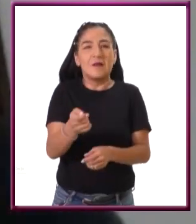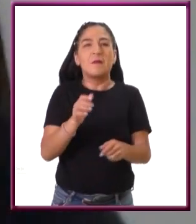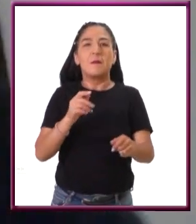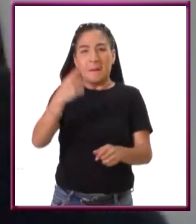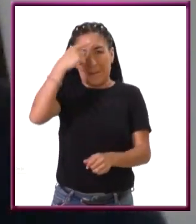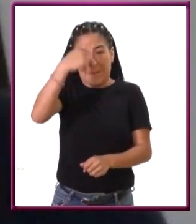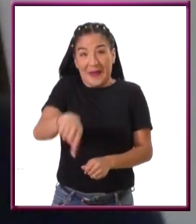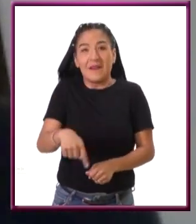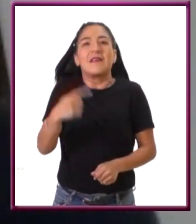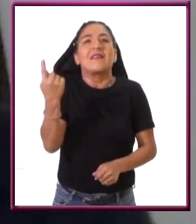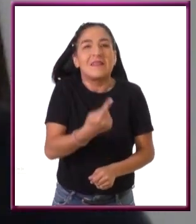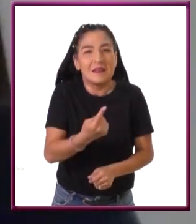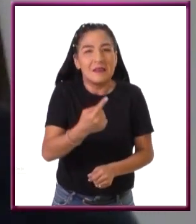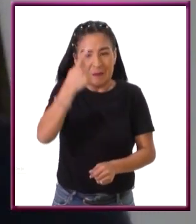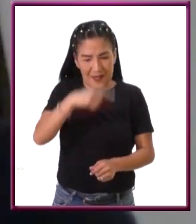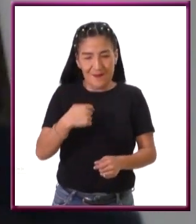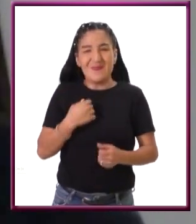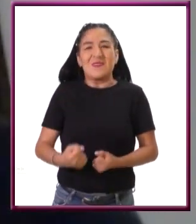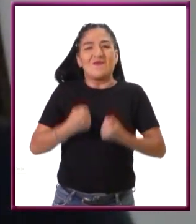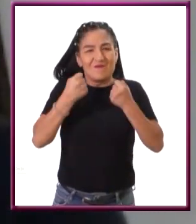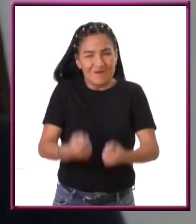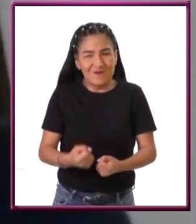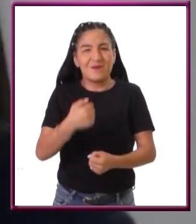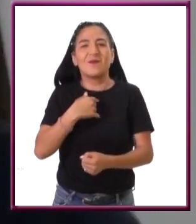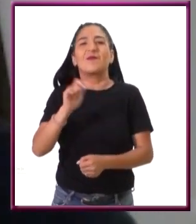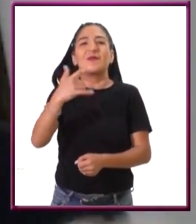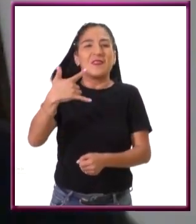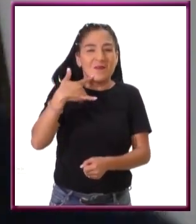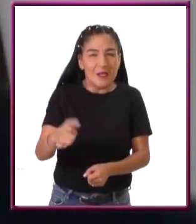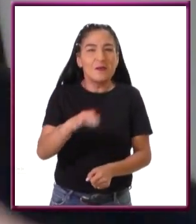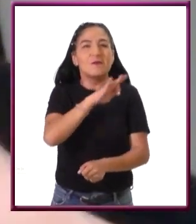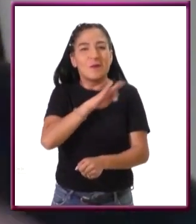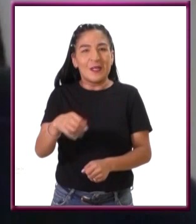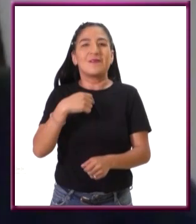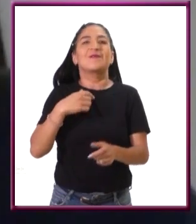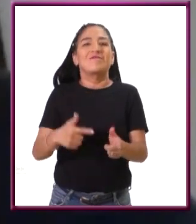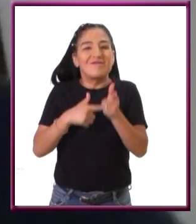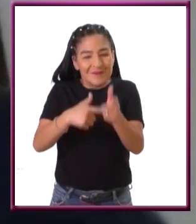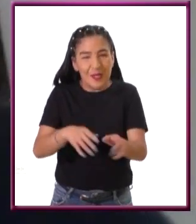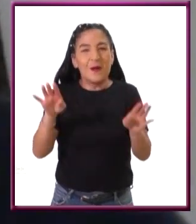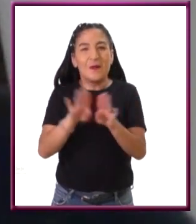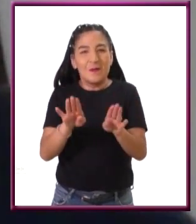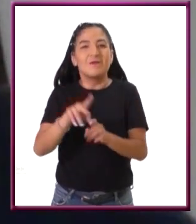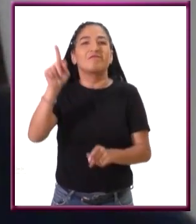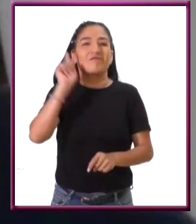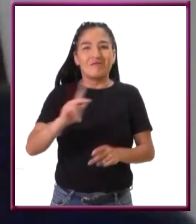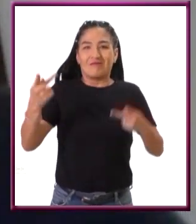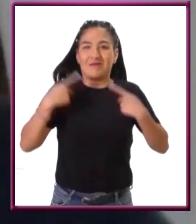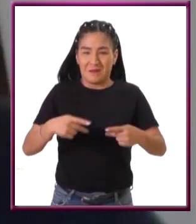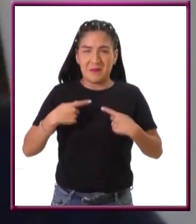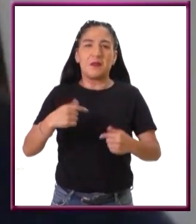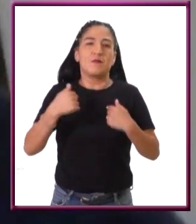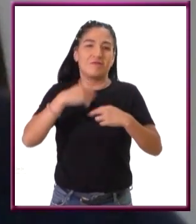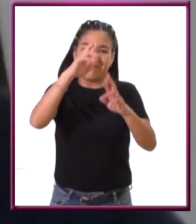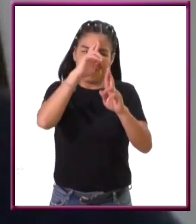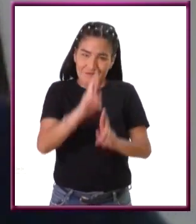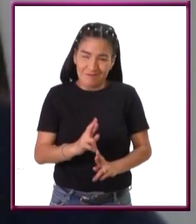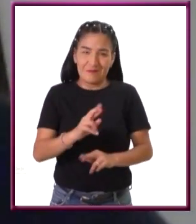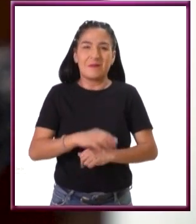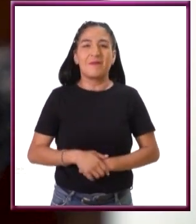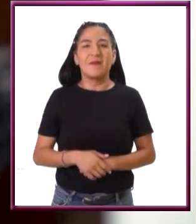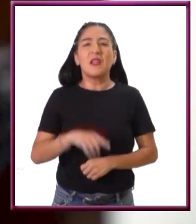poder a tener la fuerza y el sustento para poder determinarme como una persona con